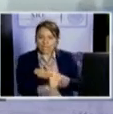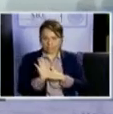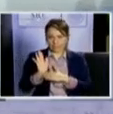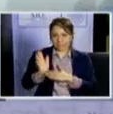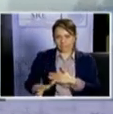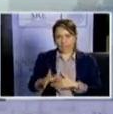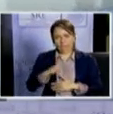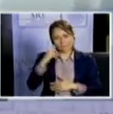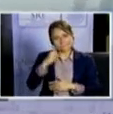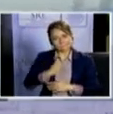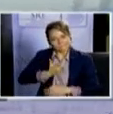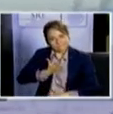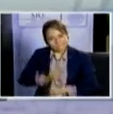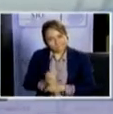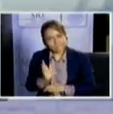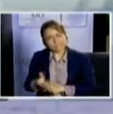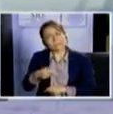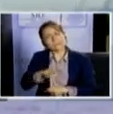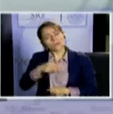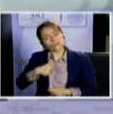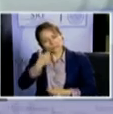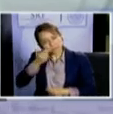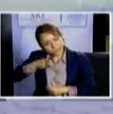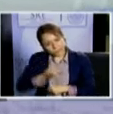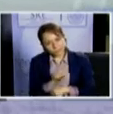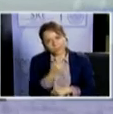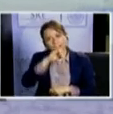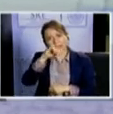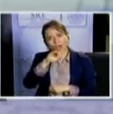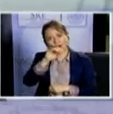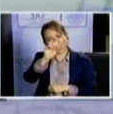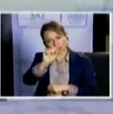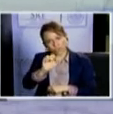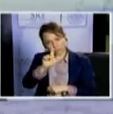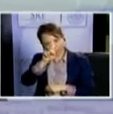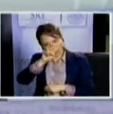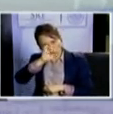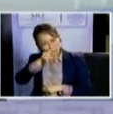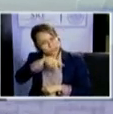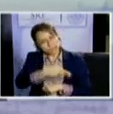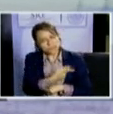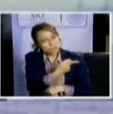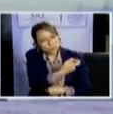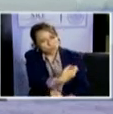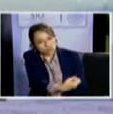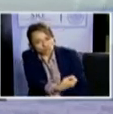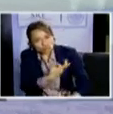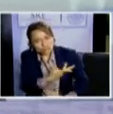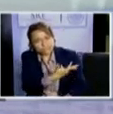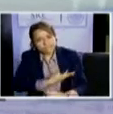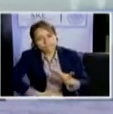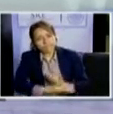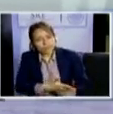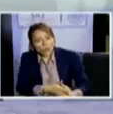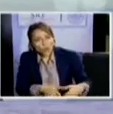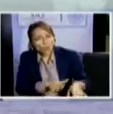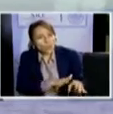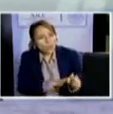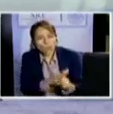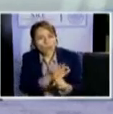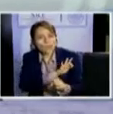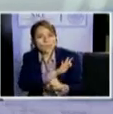a José Luis qué aportaciones técnicas y qué aportaciones de experiencia pueden hacer los países en desarrollo y los